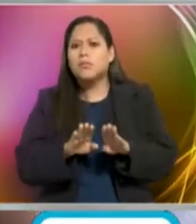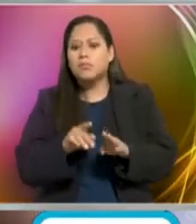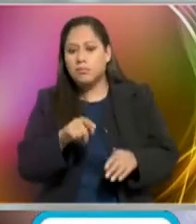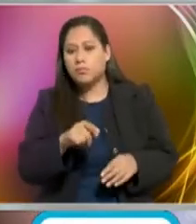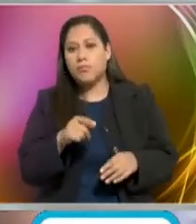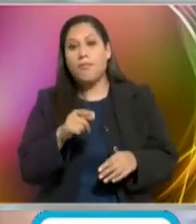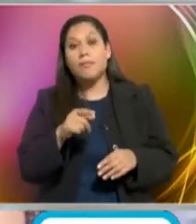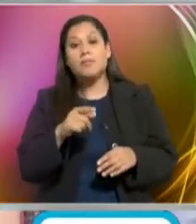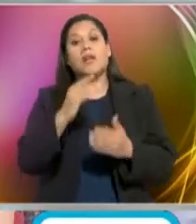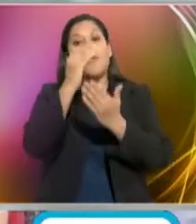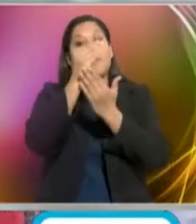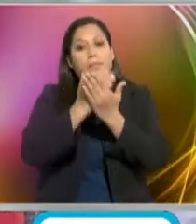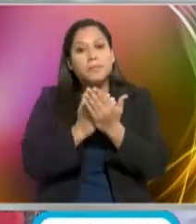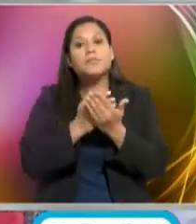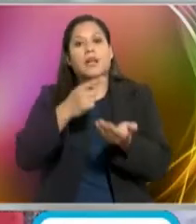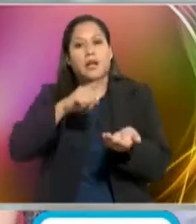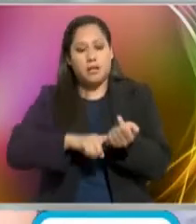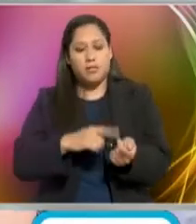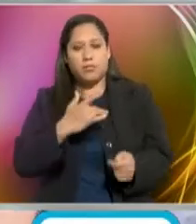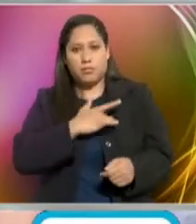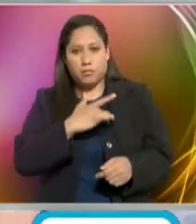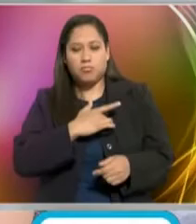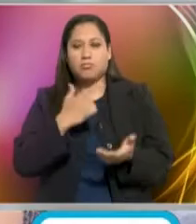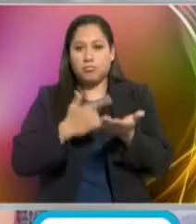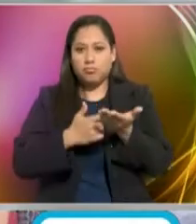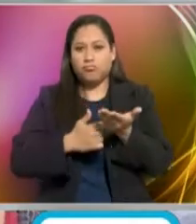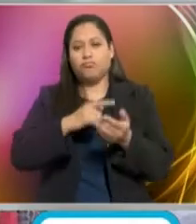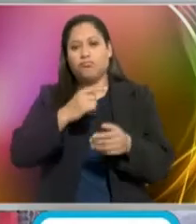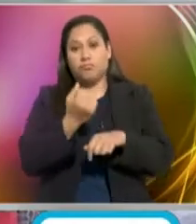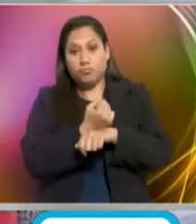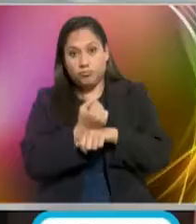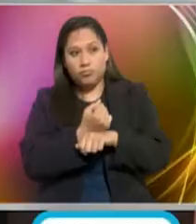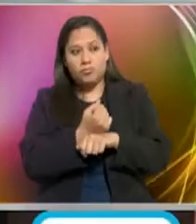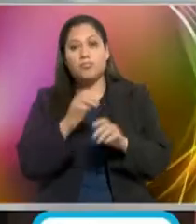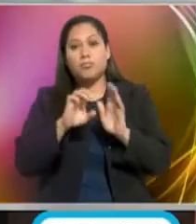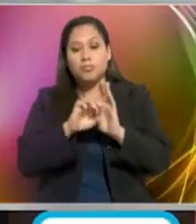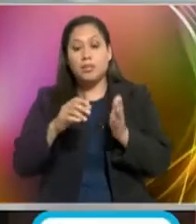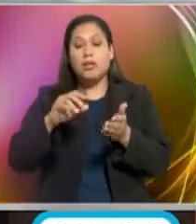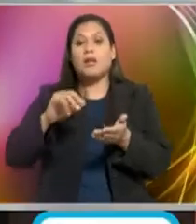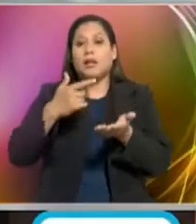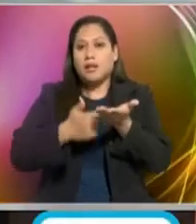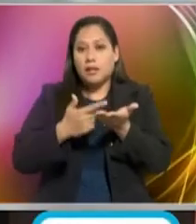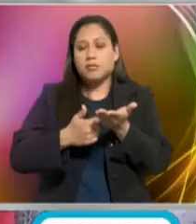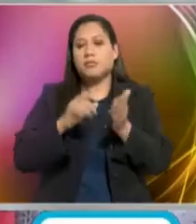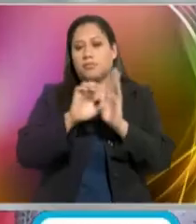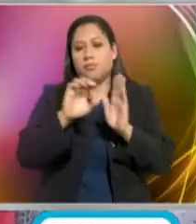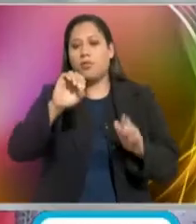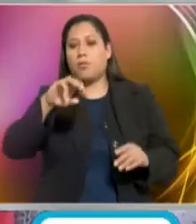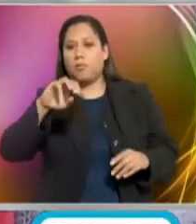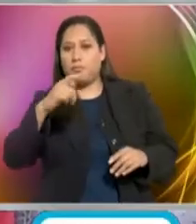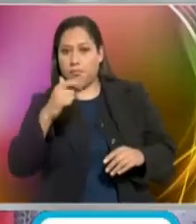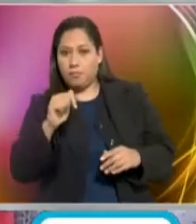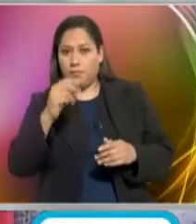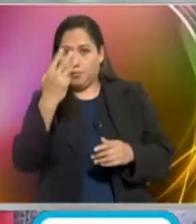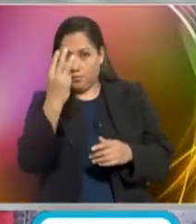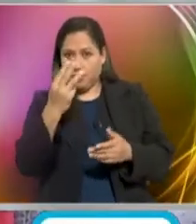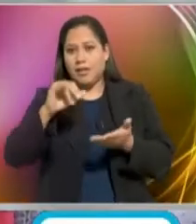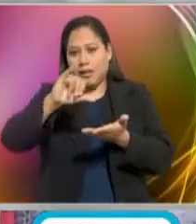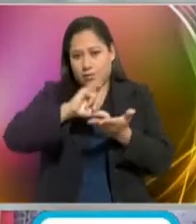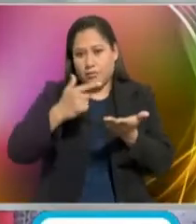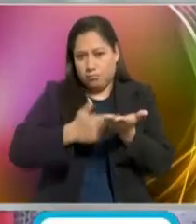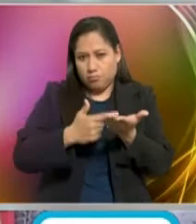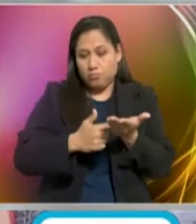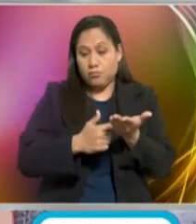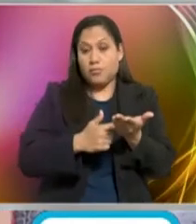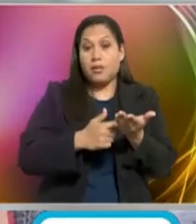eliminar, perdón, a disminuir los lípidos en sangre. Muy bien. Porque tiene ácidos grasos buenos como el omega 3 y el omega 6. Uy. Y esto